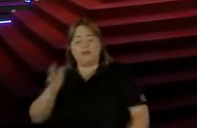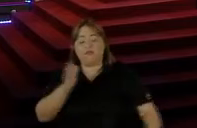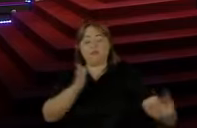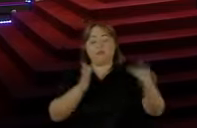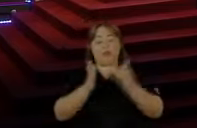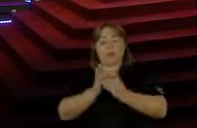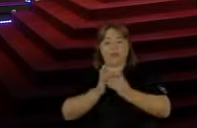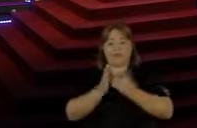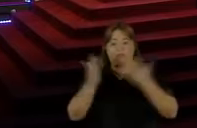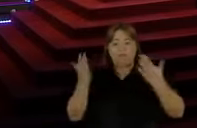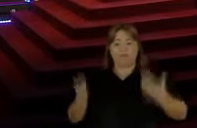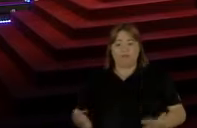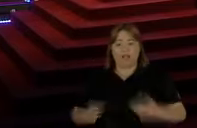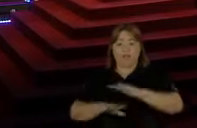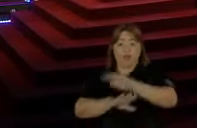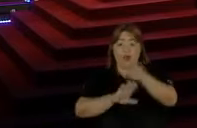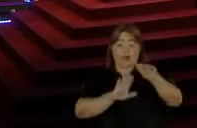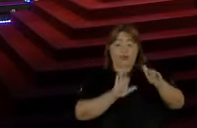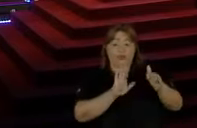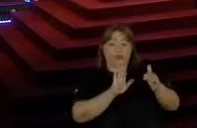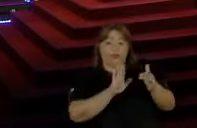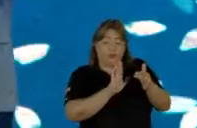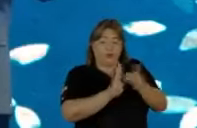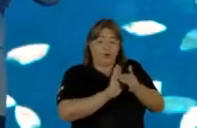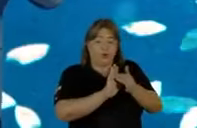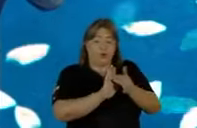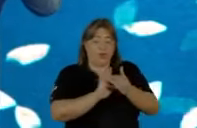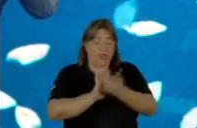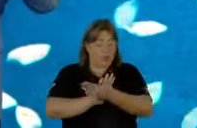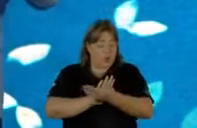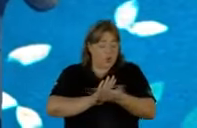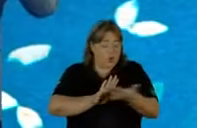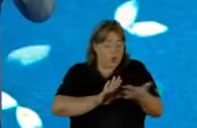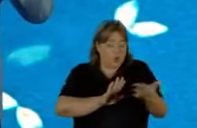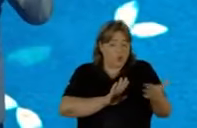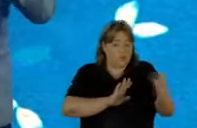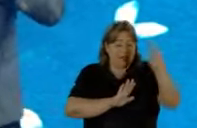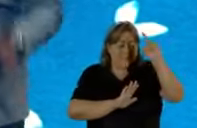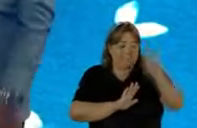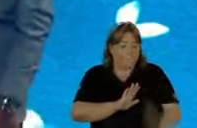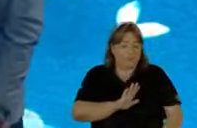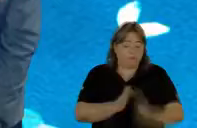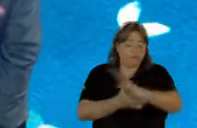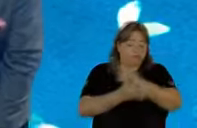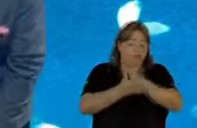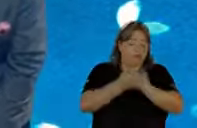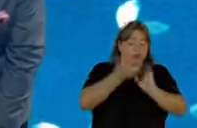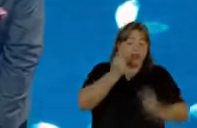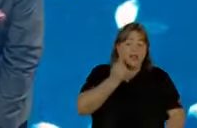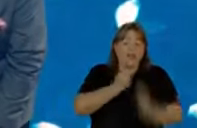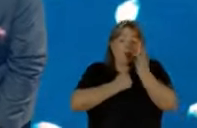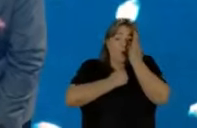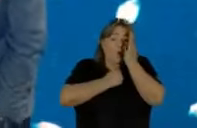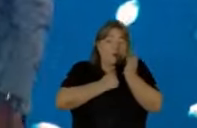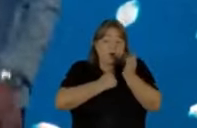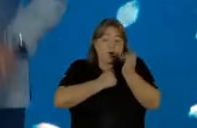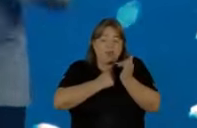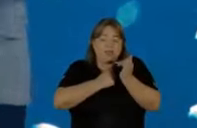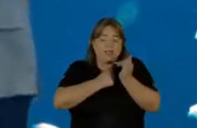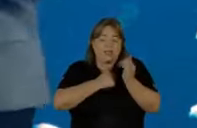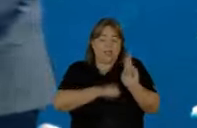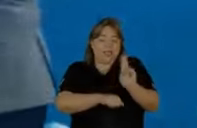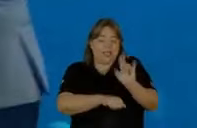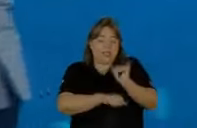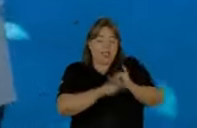voy delante de ti, y toda puerta de bronce Él la quebranta ahora, porque a causa de la unción